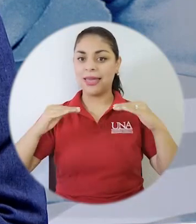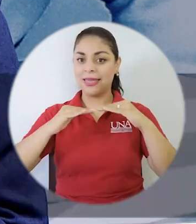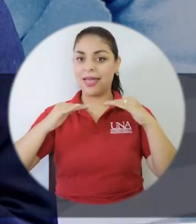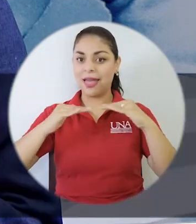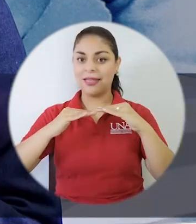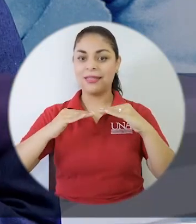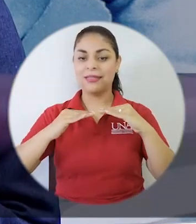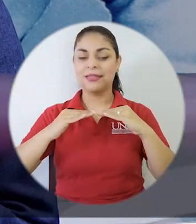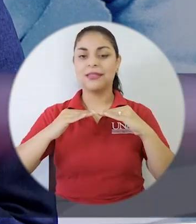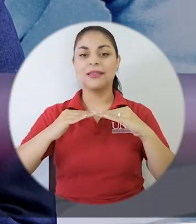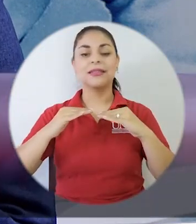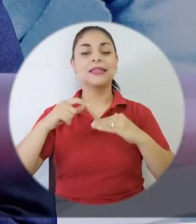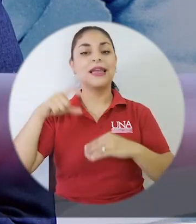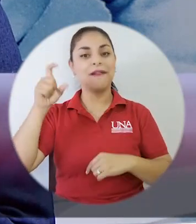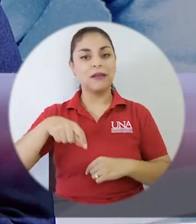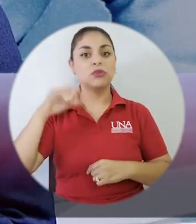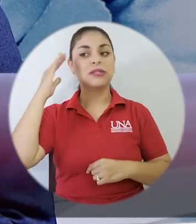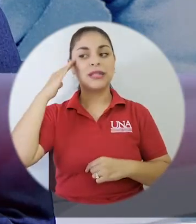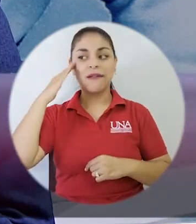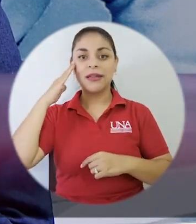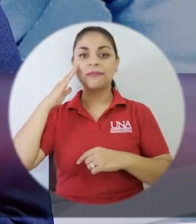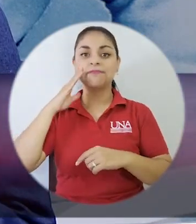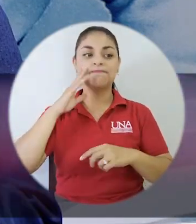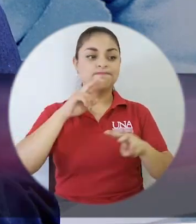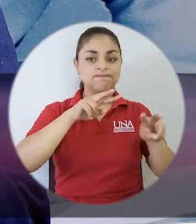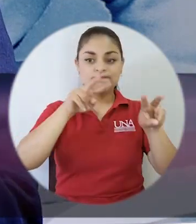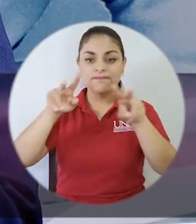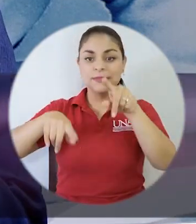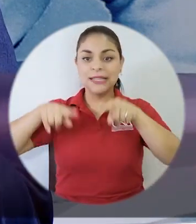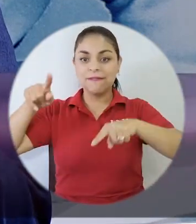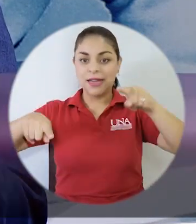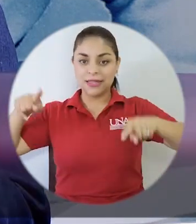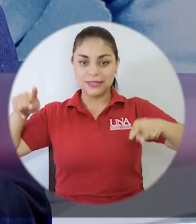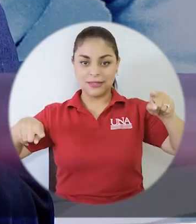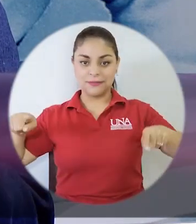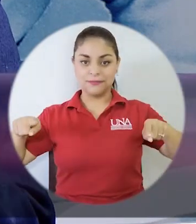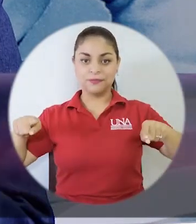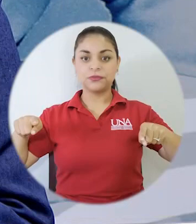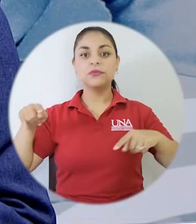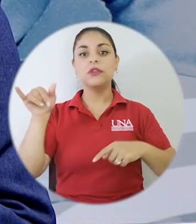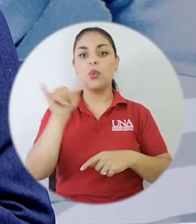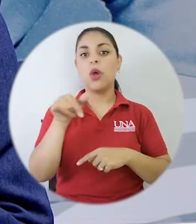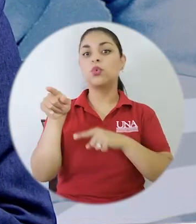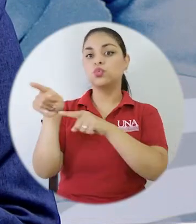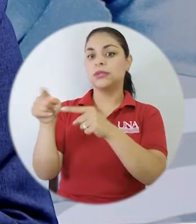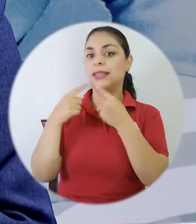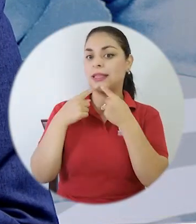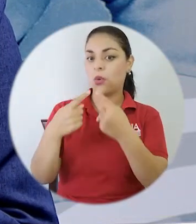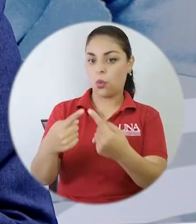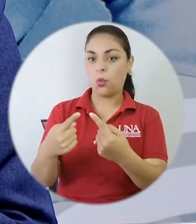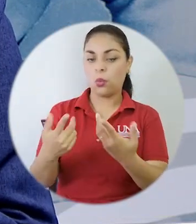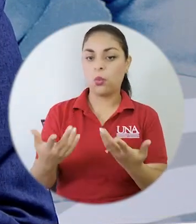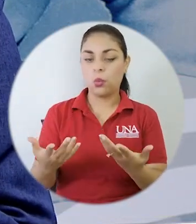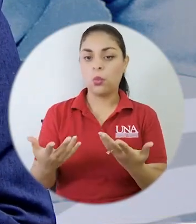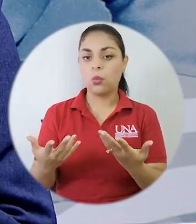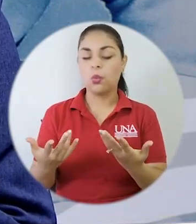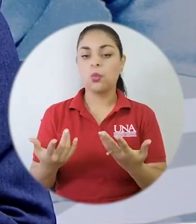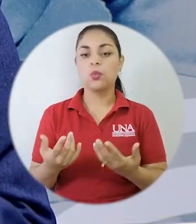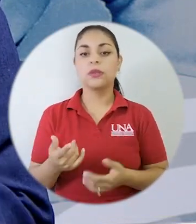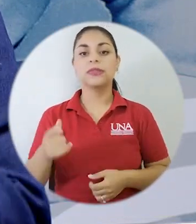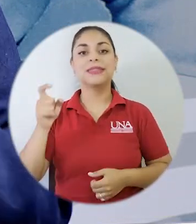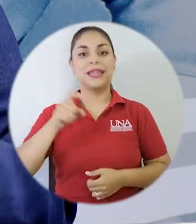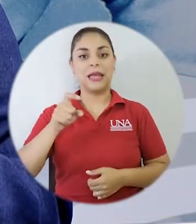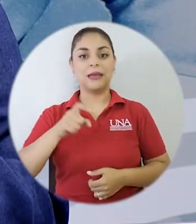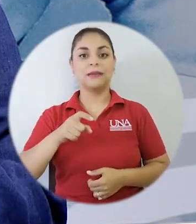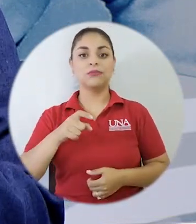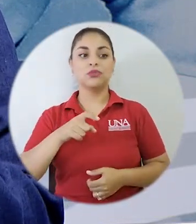equidad. La equidad tiene que ver con tomar en cuenta las diferencias particulares, como las que usted citó ahora,